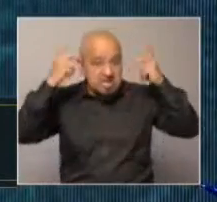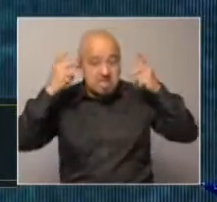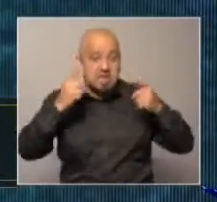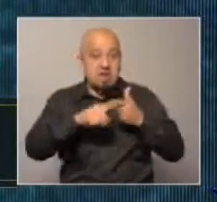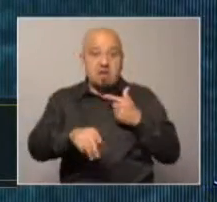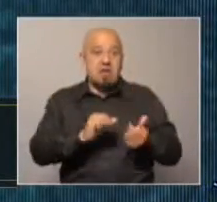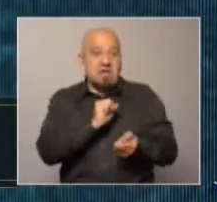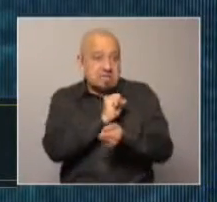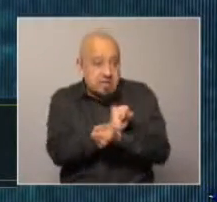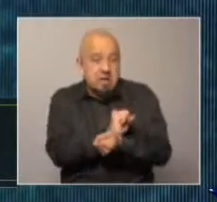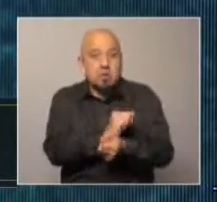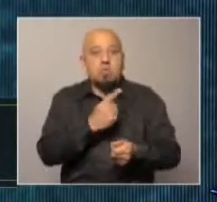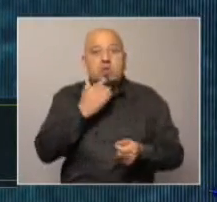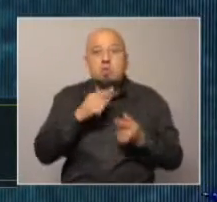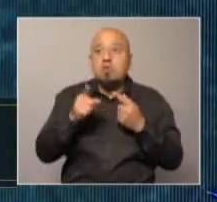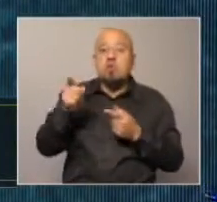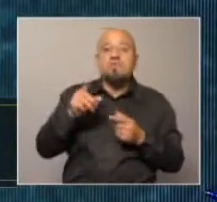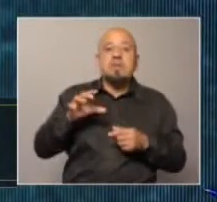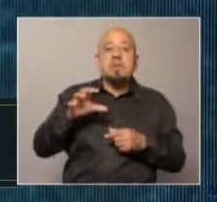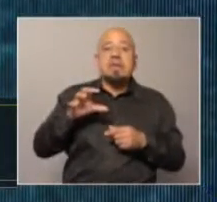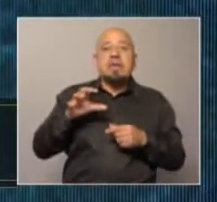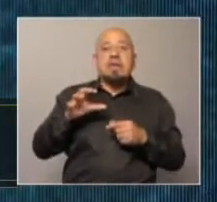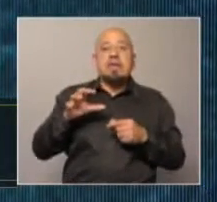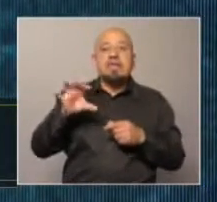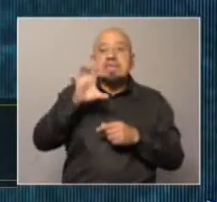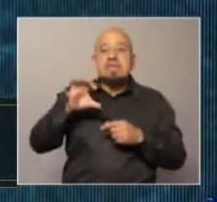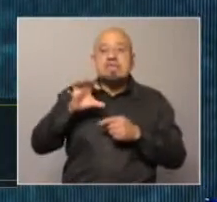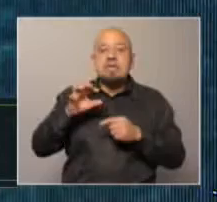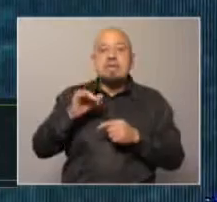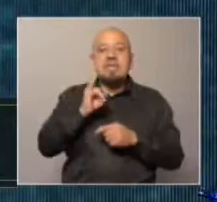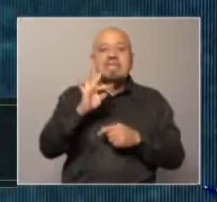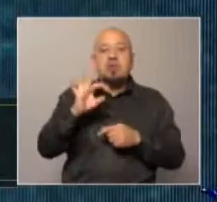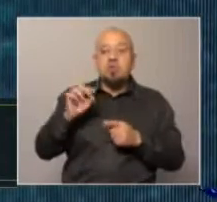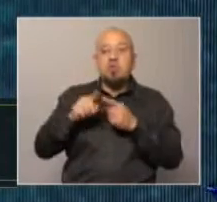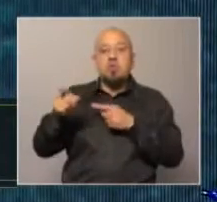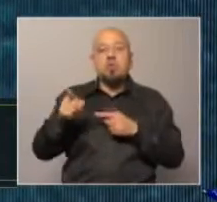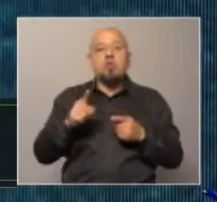Hay algunos centros, como Cerrito y Granja, que son dos centros modelos alternativos,